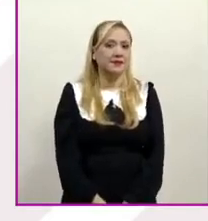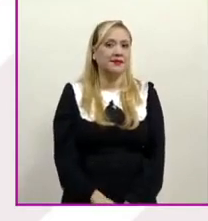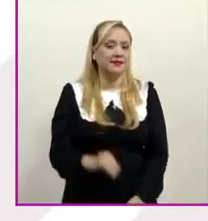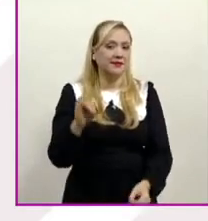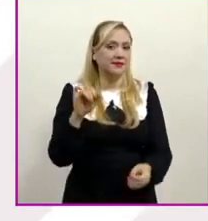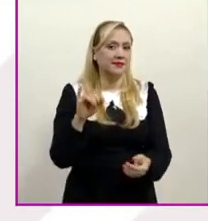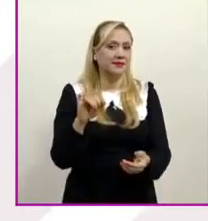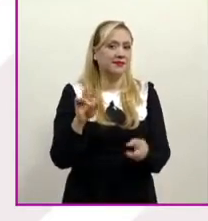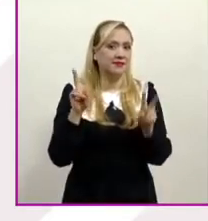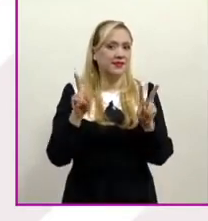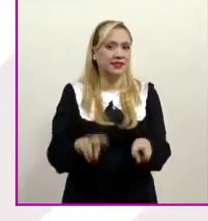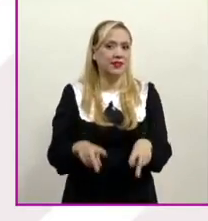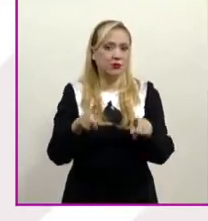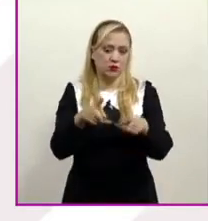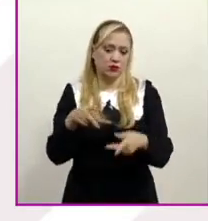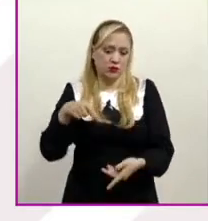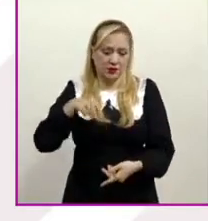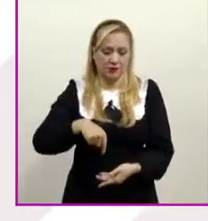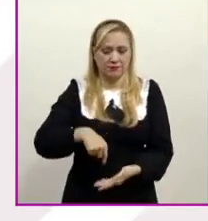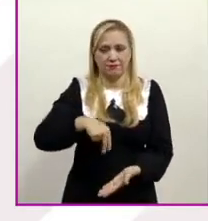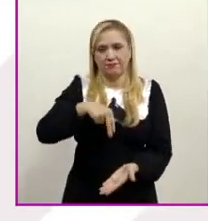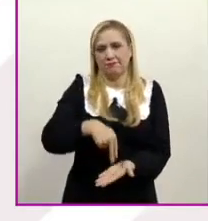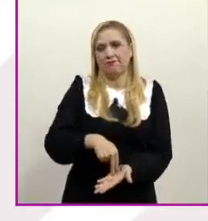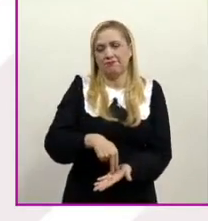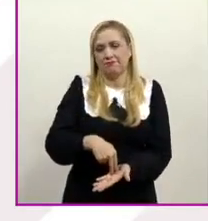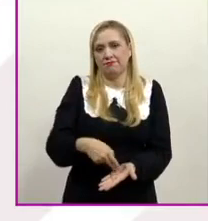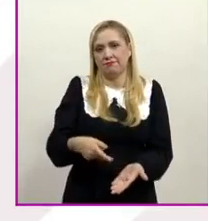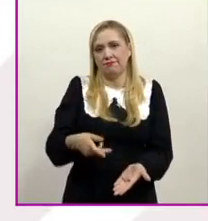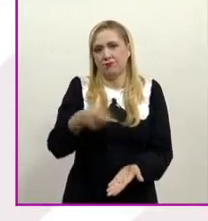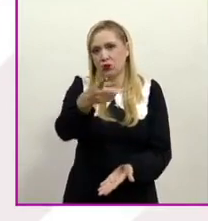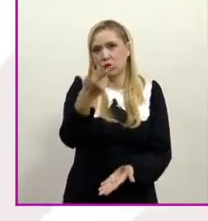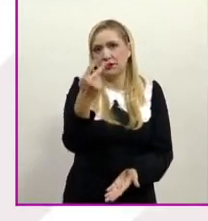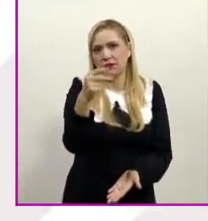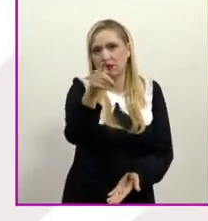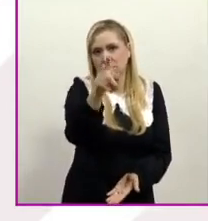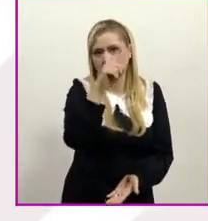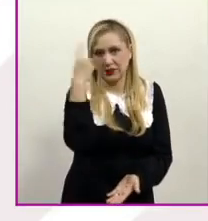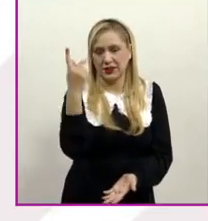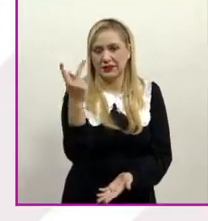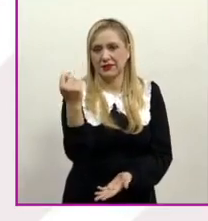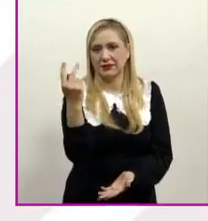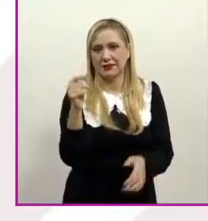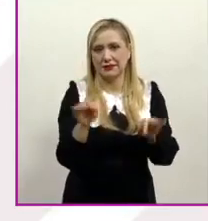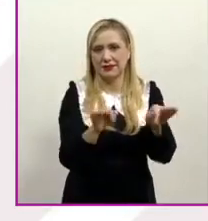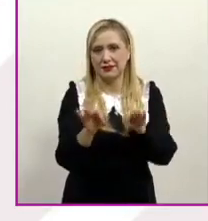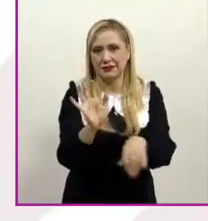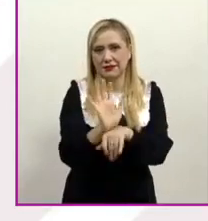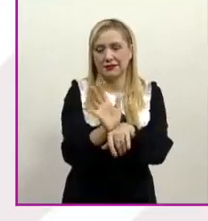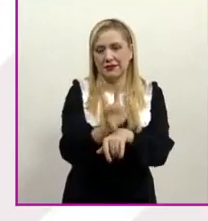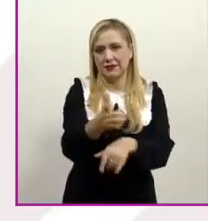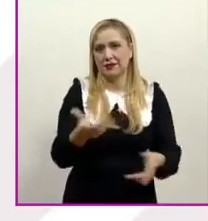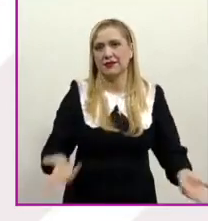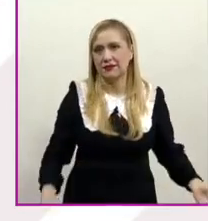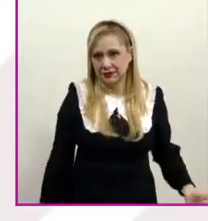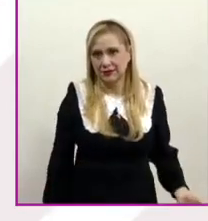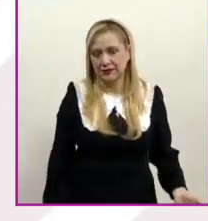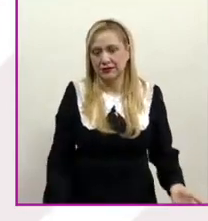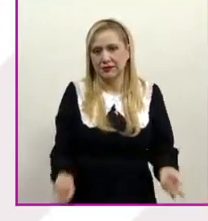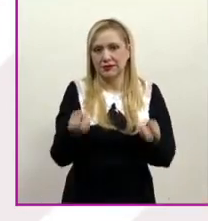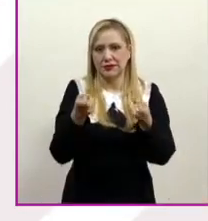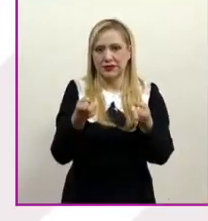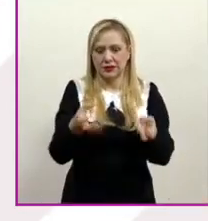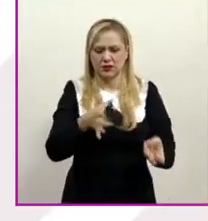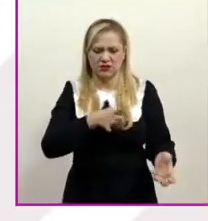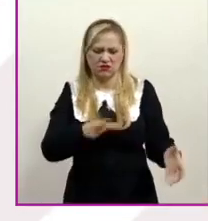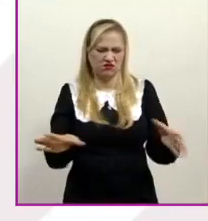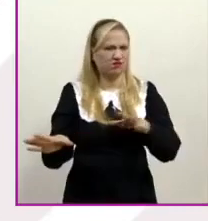Desde el privilegio, ¿no? Yo creo que el privilegio es eso que impide, digamos, o que genera esas